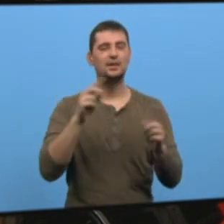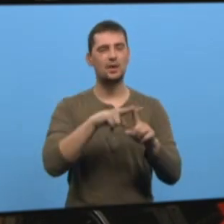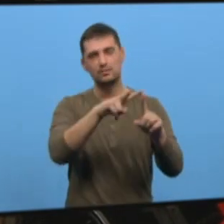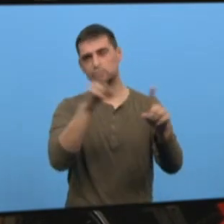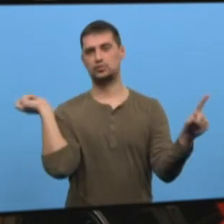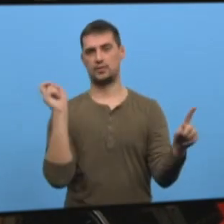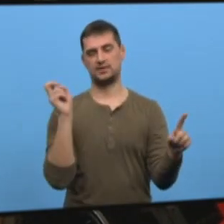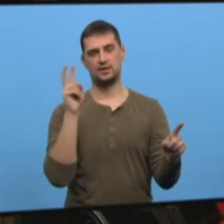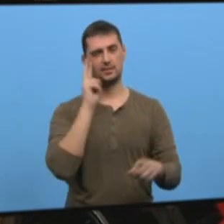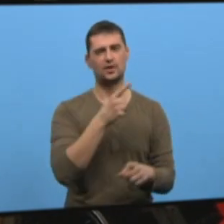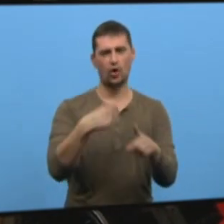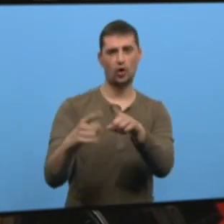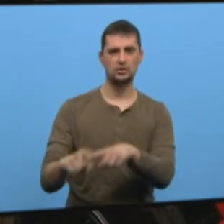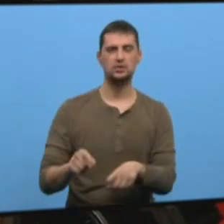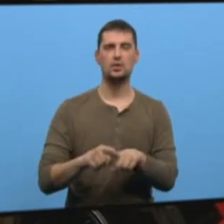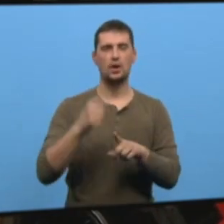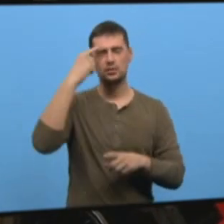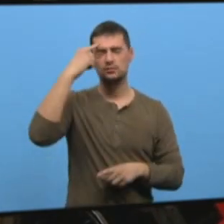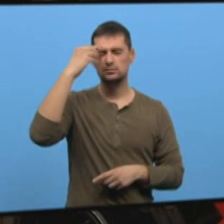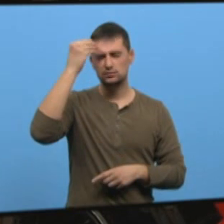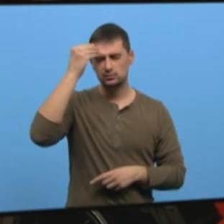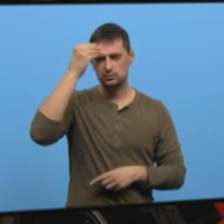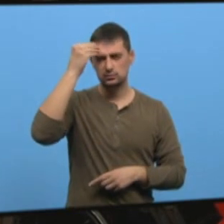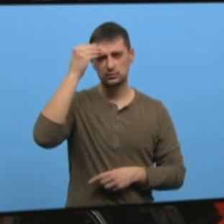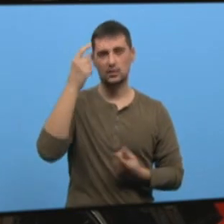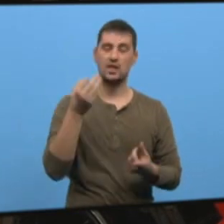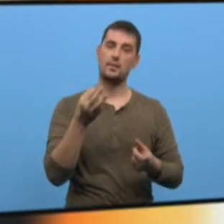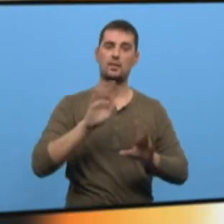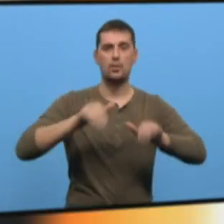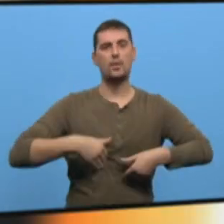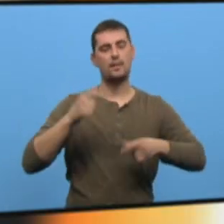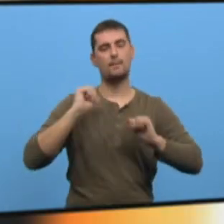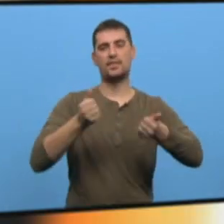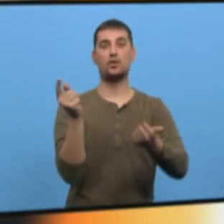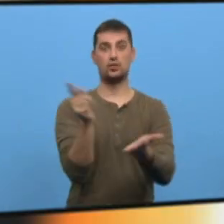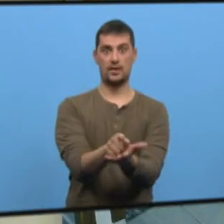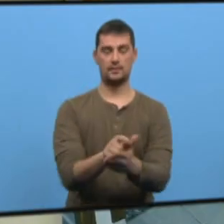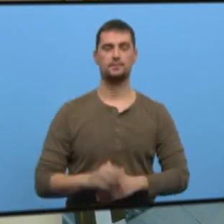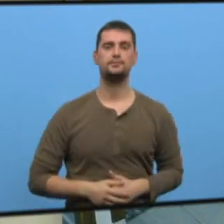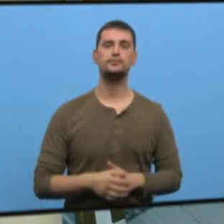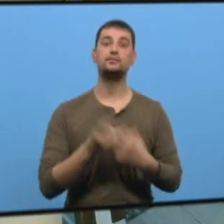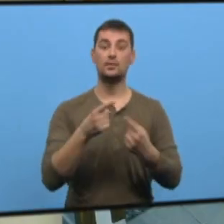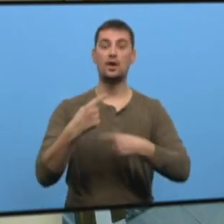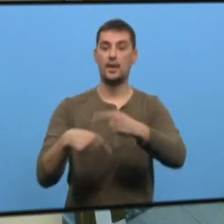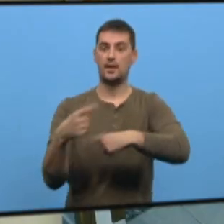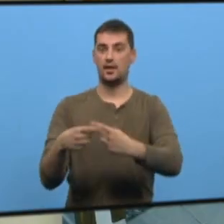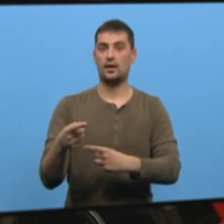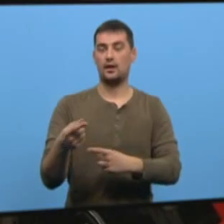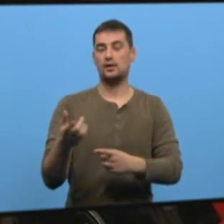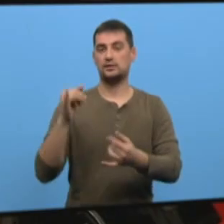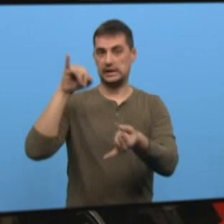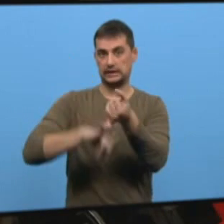vida vol plantear que que vol empar de no caso con una familia rec